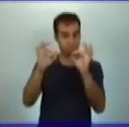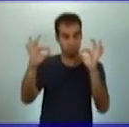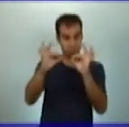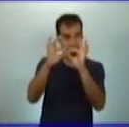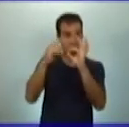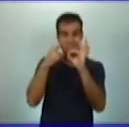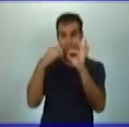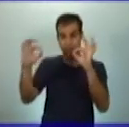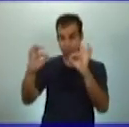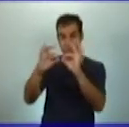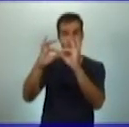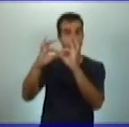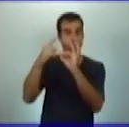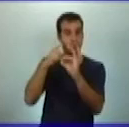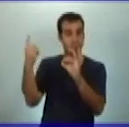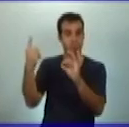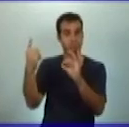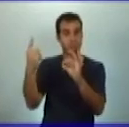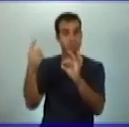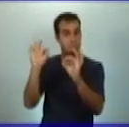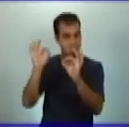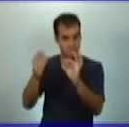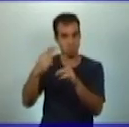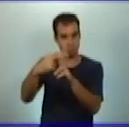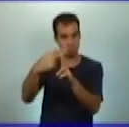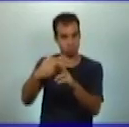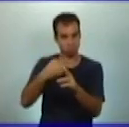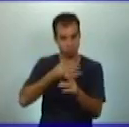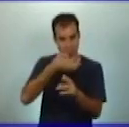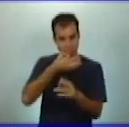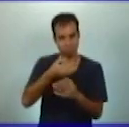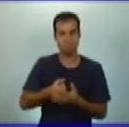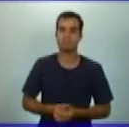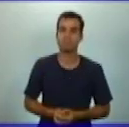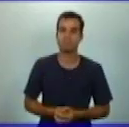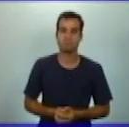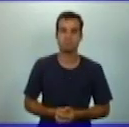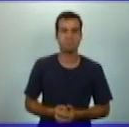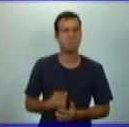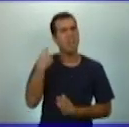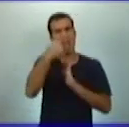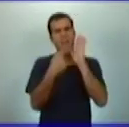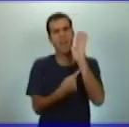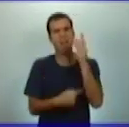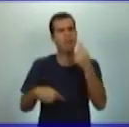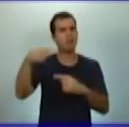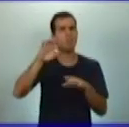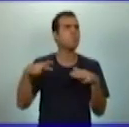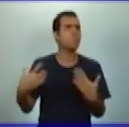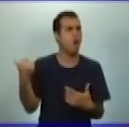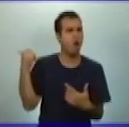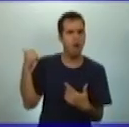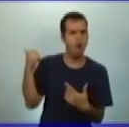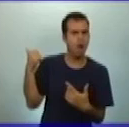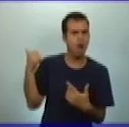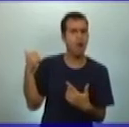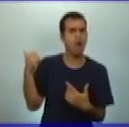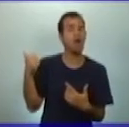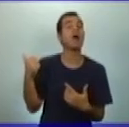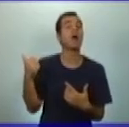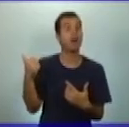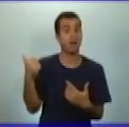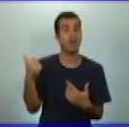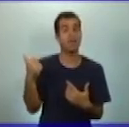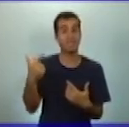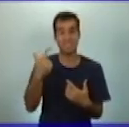mantienen unidos mediante el enlace covalente. Y fíjense qué característica fundamental tiene el enlace covalente. Es el